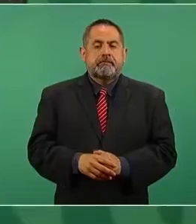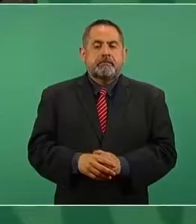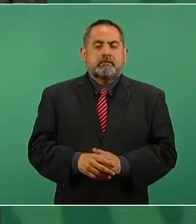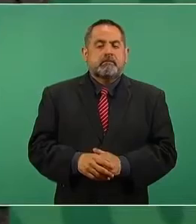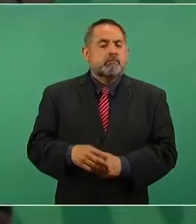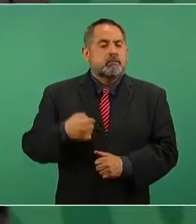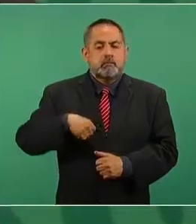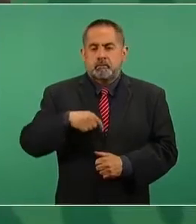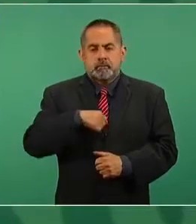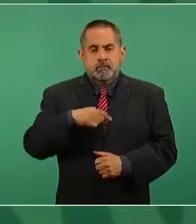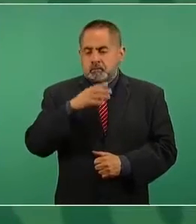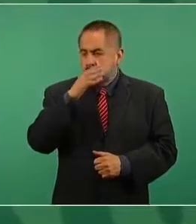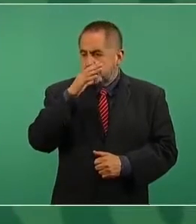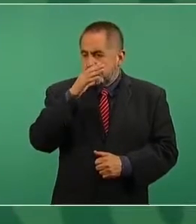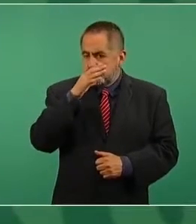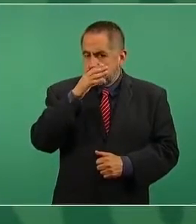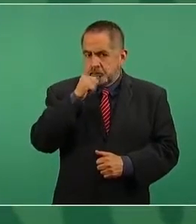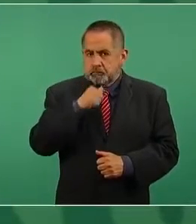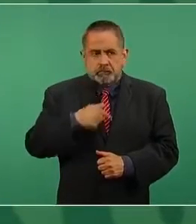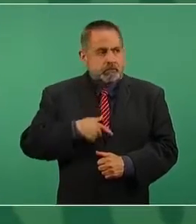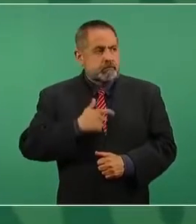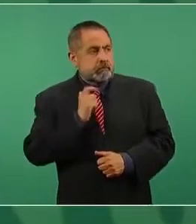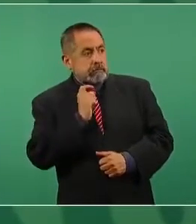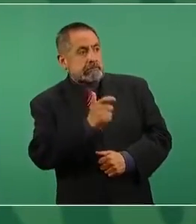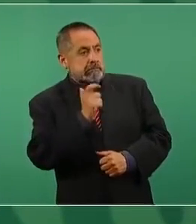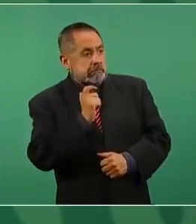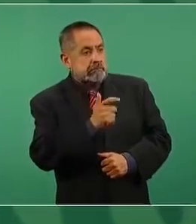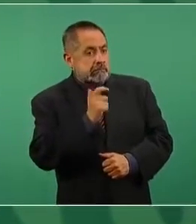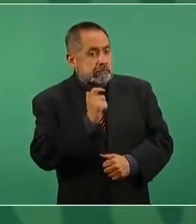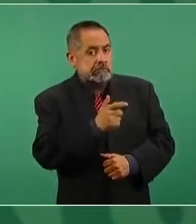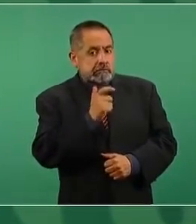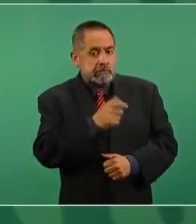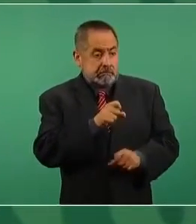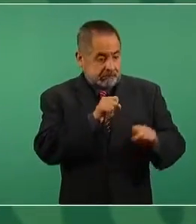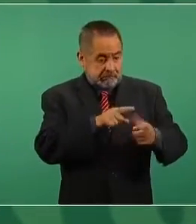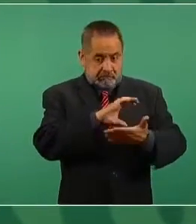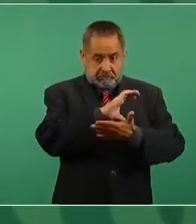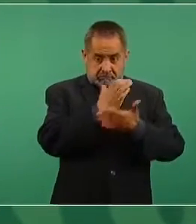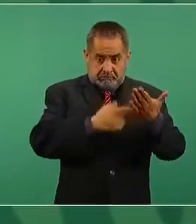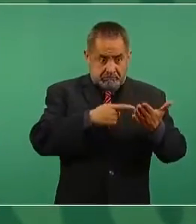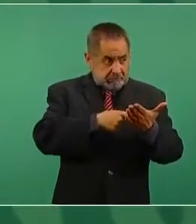nosotros no podemos seguir pagando en los mismos términos.